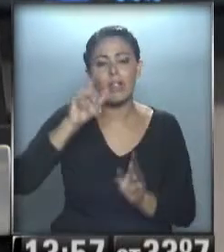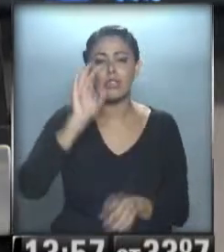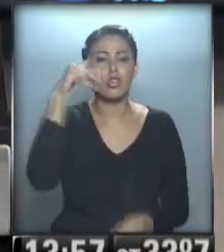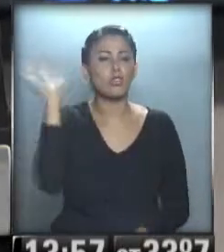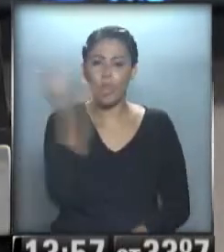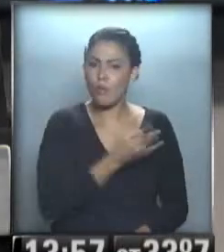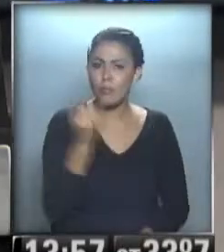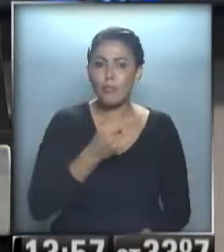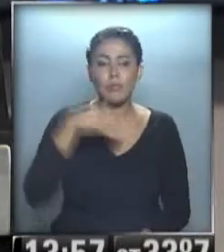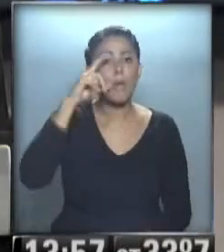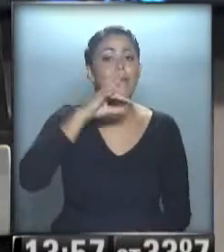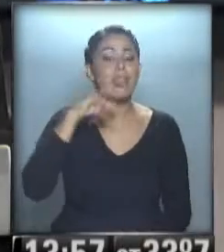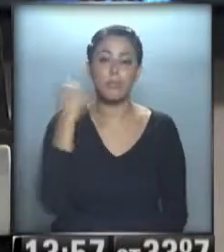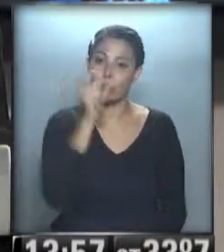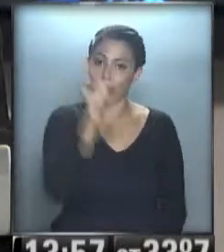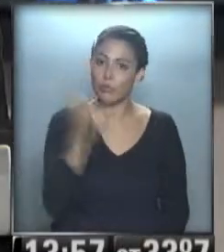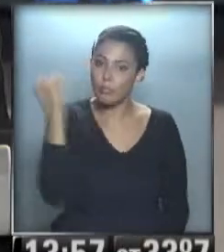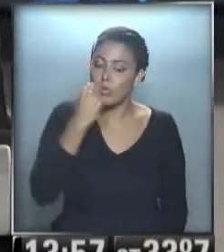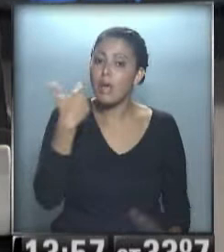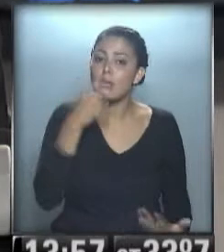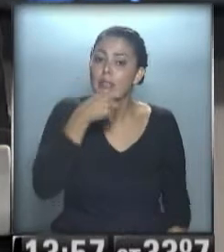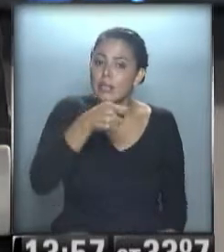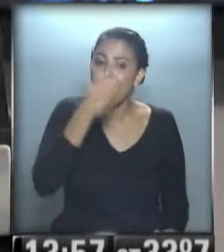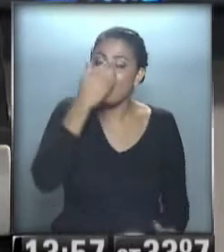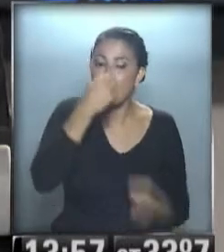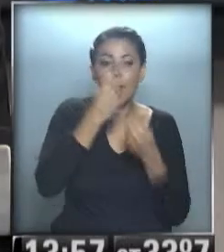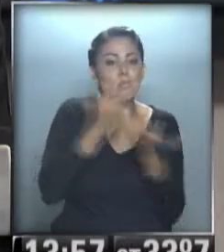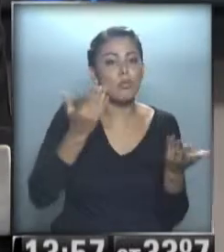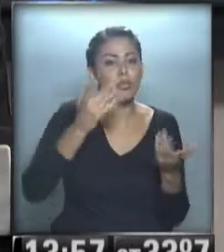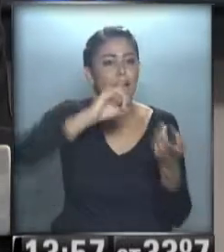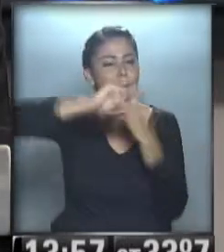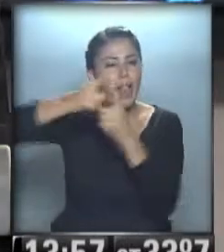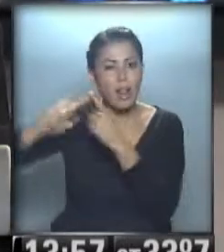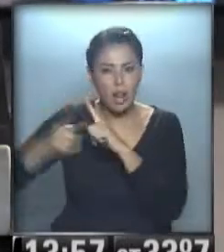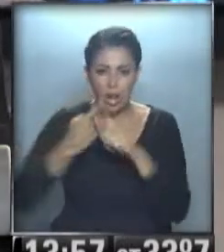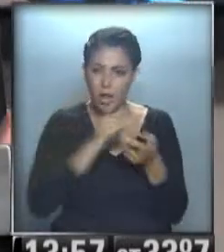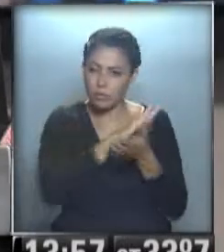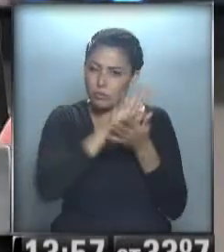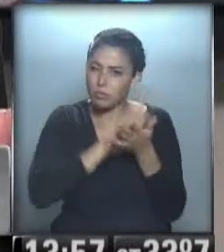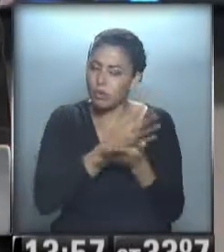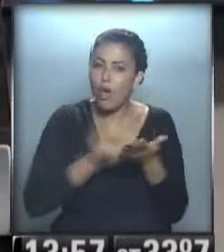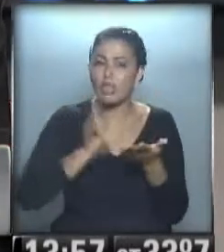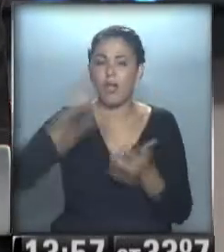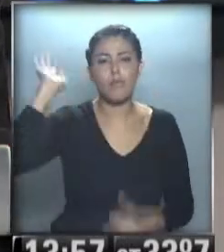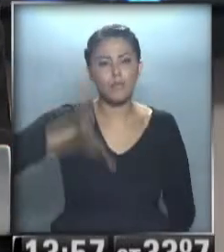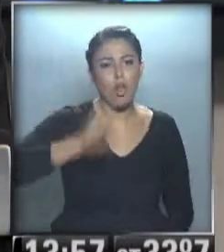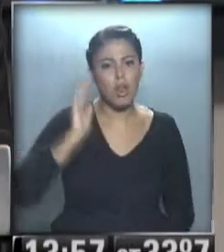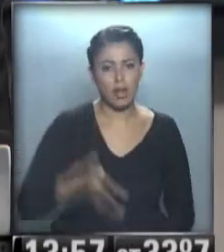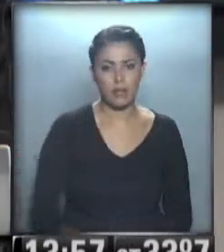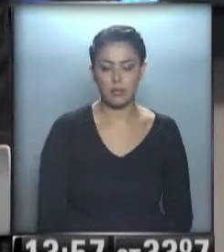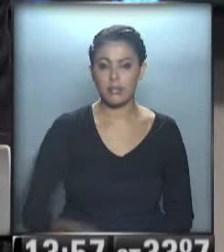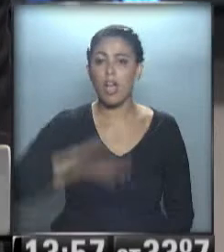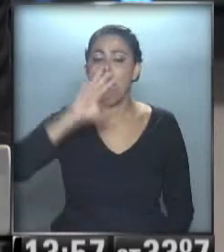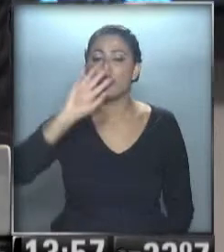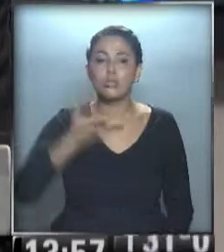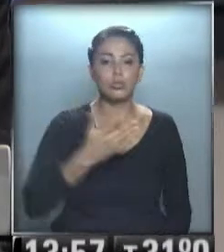en el negocio y creo que es un asesinato que puede desencadenar una trama nuevamente de violencia manejaba toda la